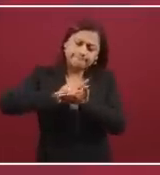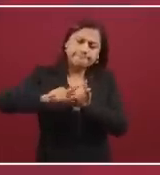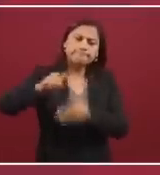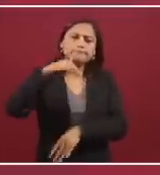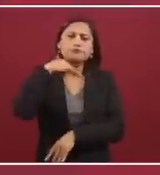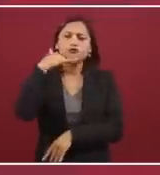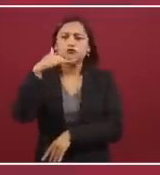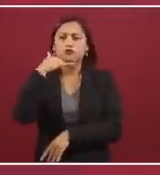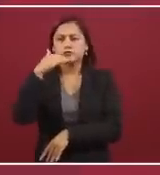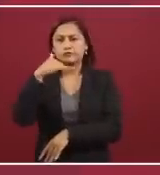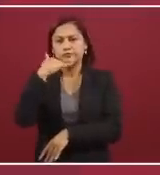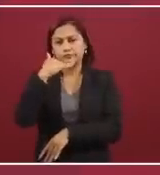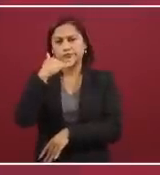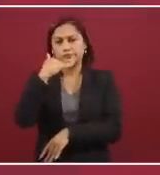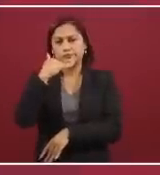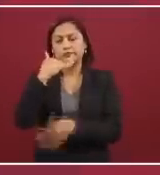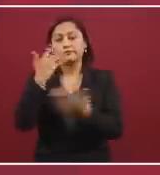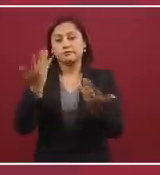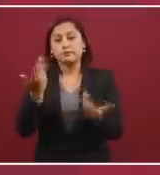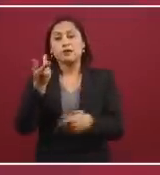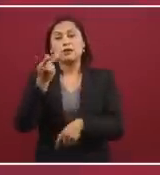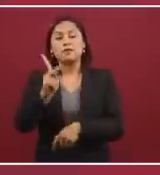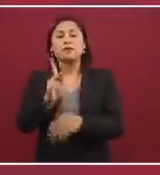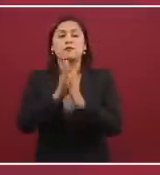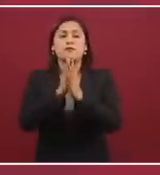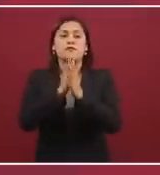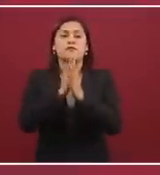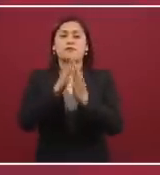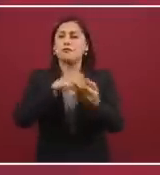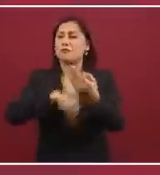participación de todos